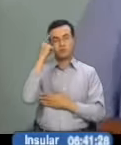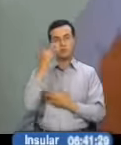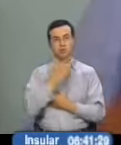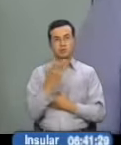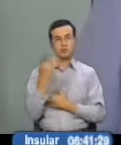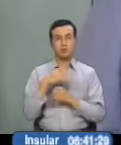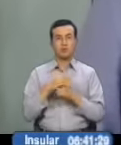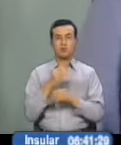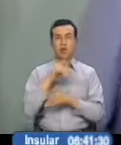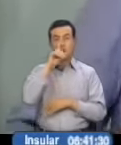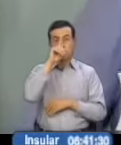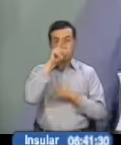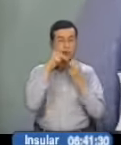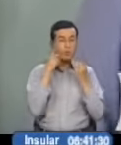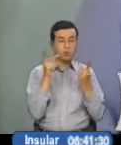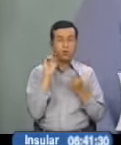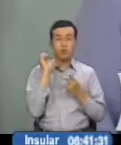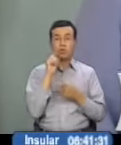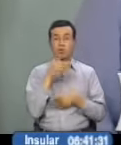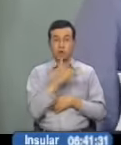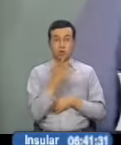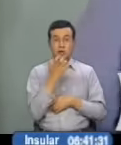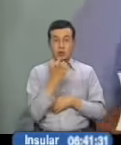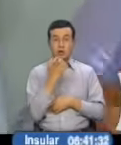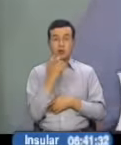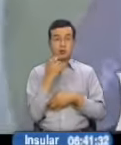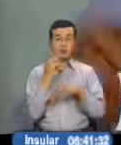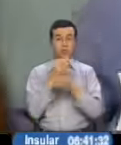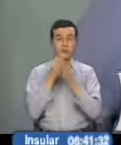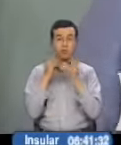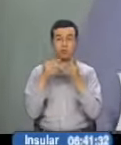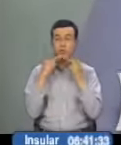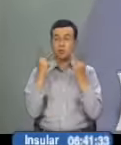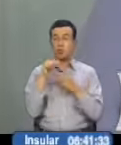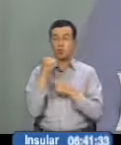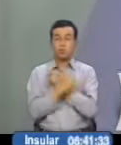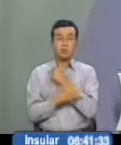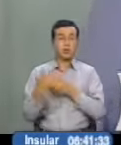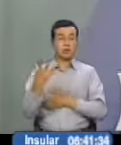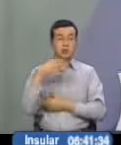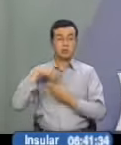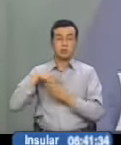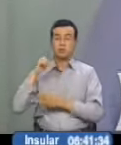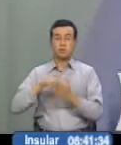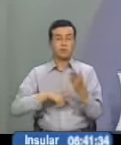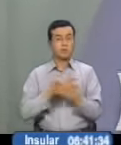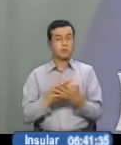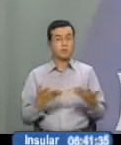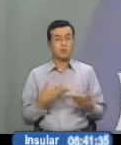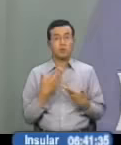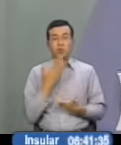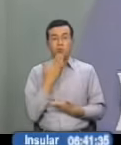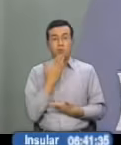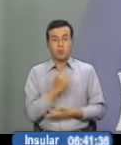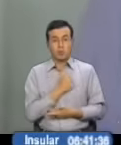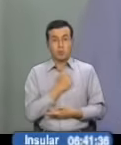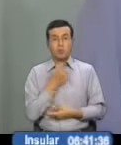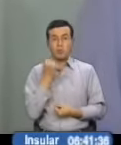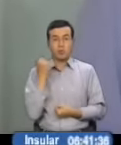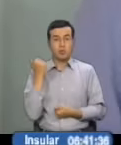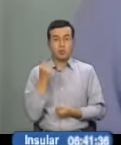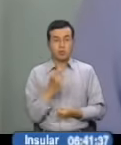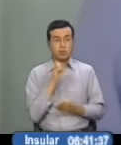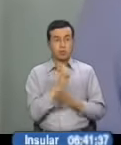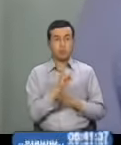Que ningún funcionario público o que quiera ser funcionario público tenga dinero en paraísos fiscales fuera del país, justamente para traer el propio recurso al país. Eso